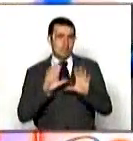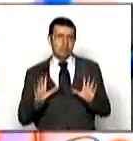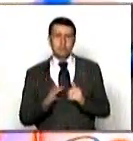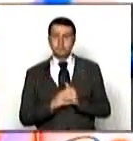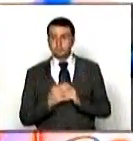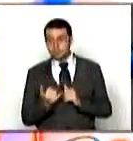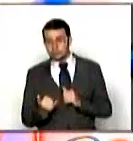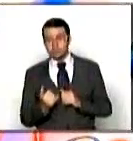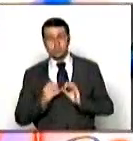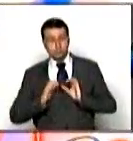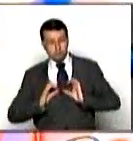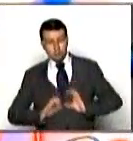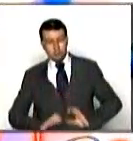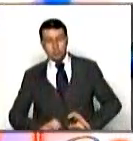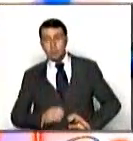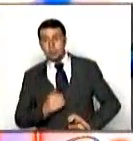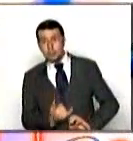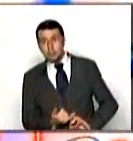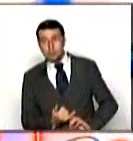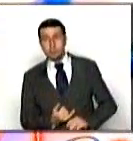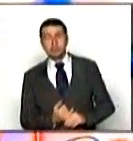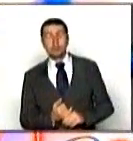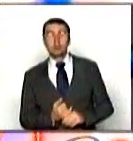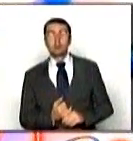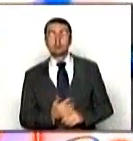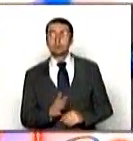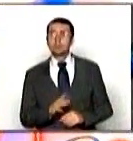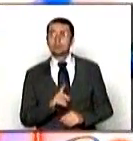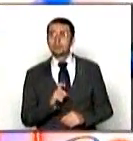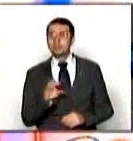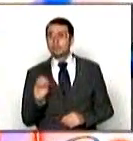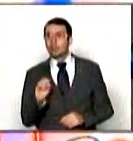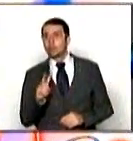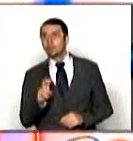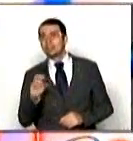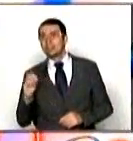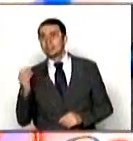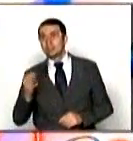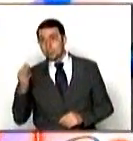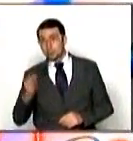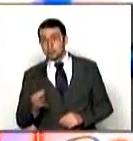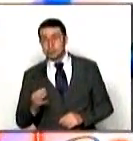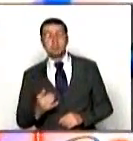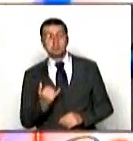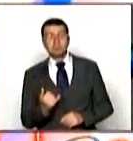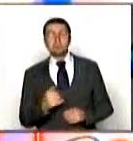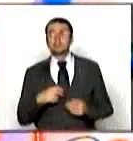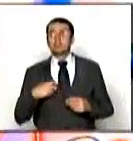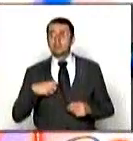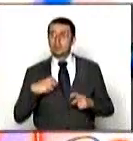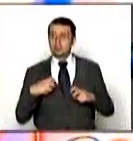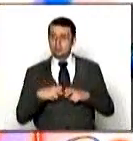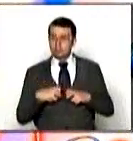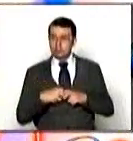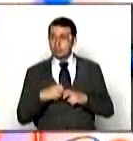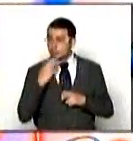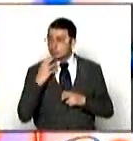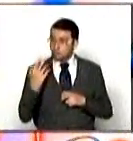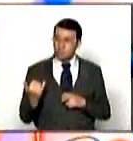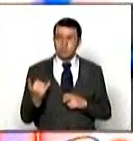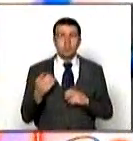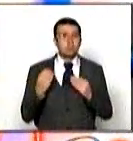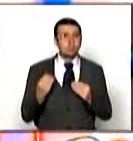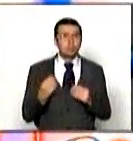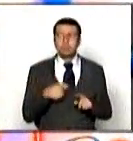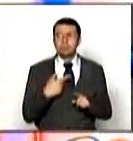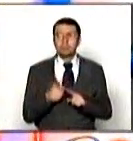sistema inmunológico es el que gasta prácticamente entre el 60 al 70% de nuestra energía diaria, porque como ustedes vieron, son muchos órganos y muchas